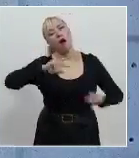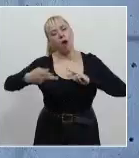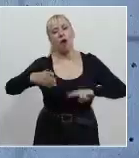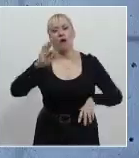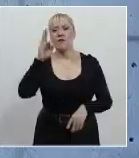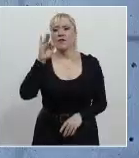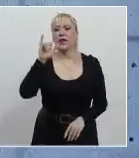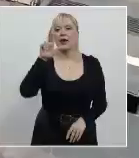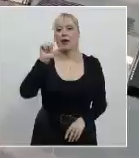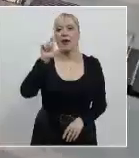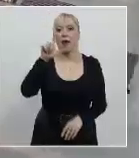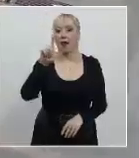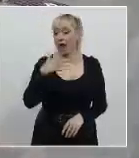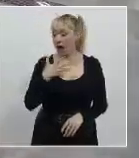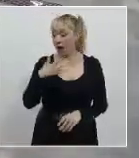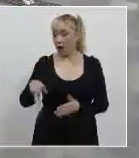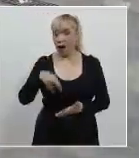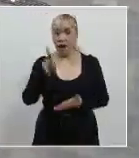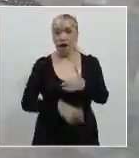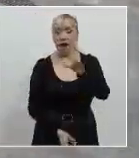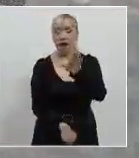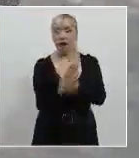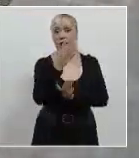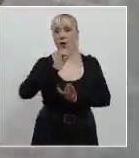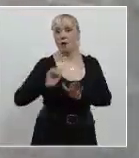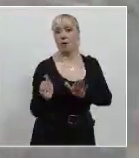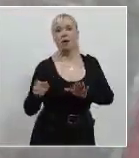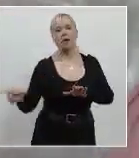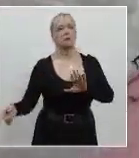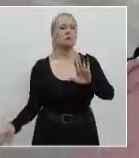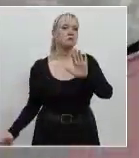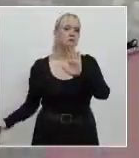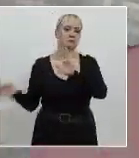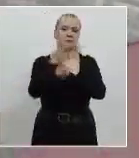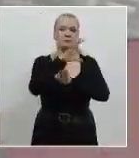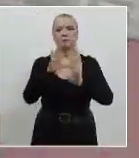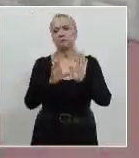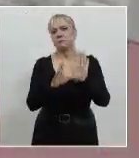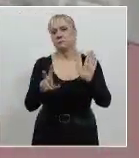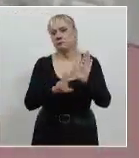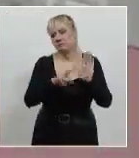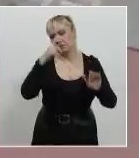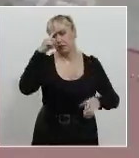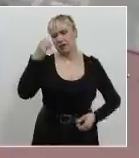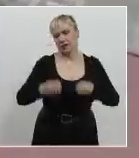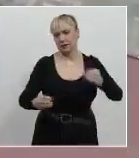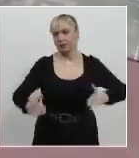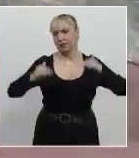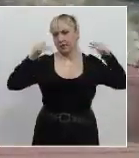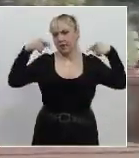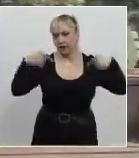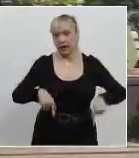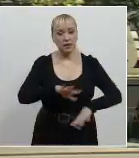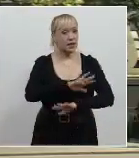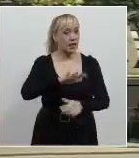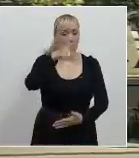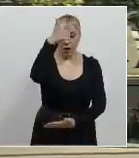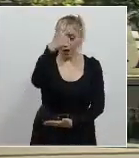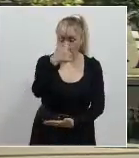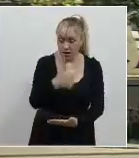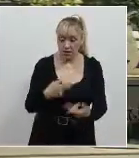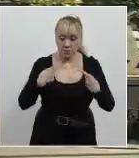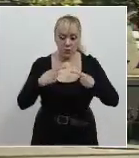e-firma en el módulo de promociones del sistema electrónico del Alto Tribunal. Una vez definida la lista de aspirantes, el